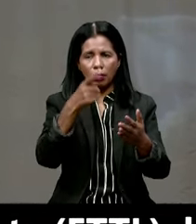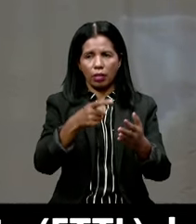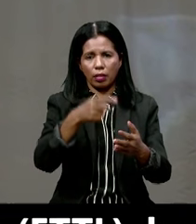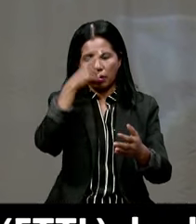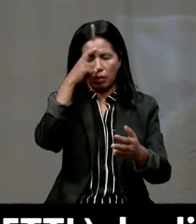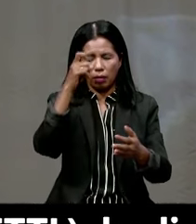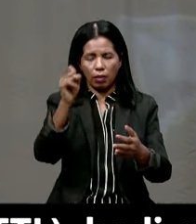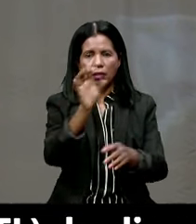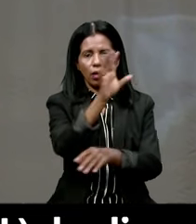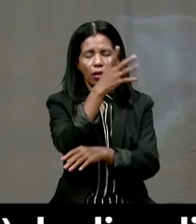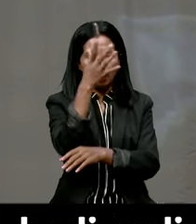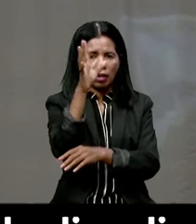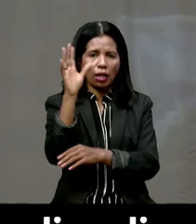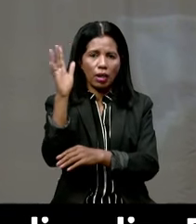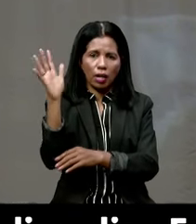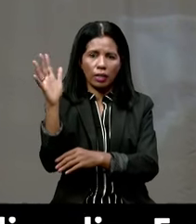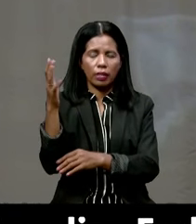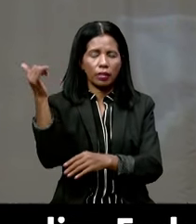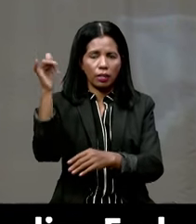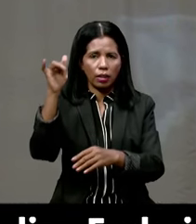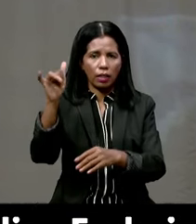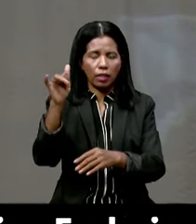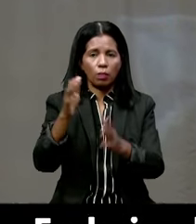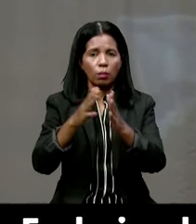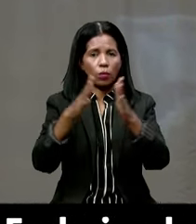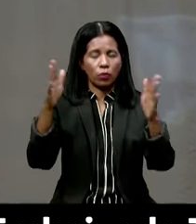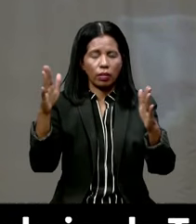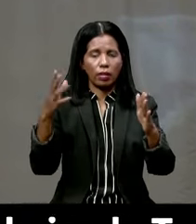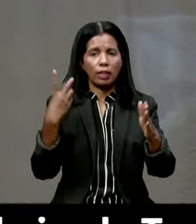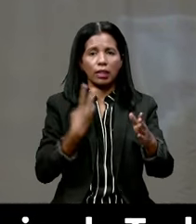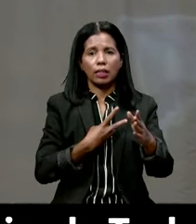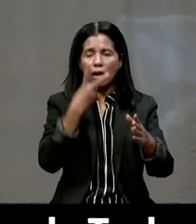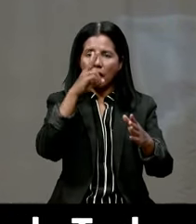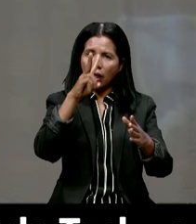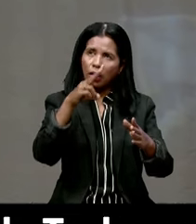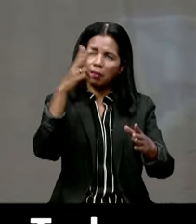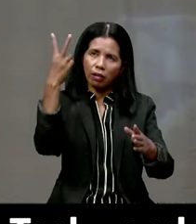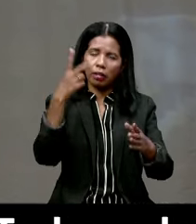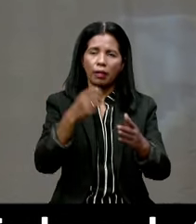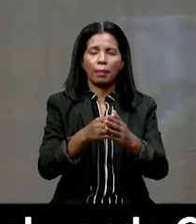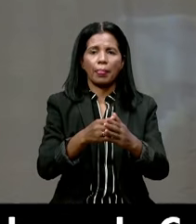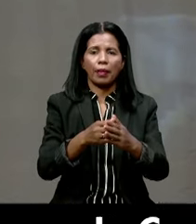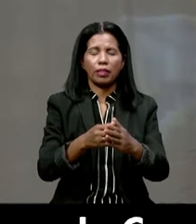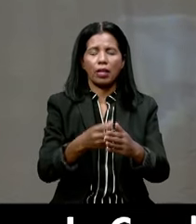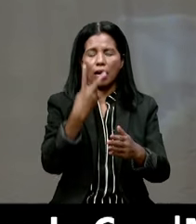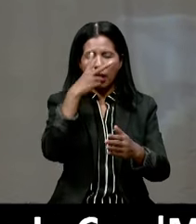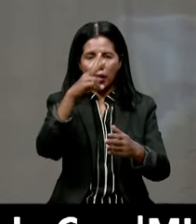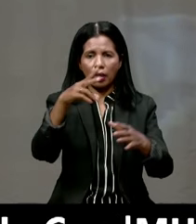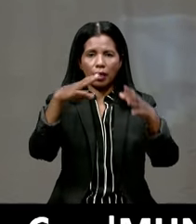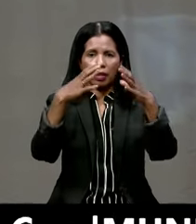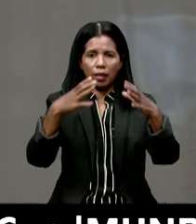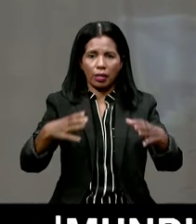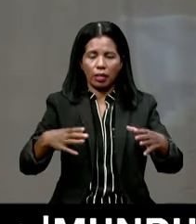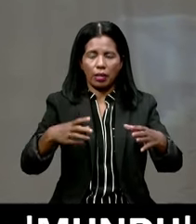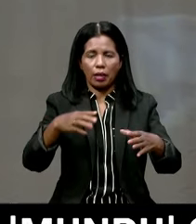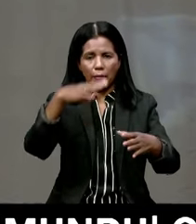a ai morish sir ne bema ki ne ba se ita hate ke balete demonstra balde metanuan